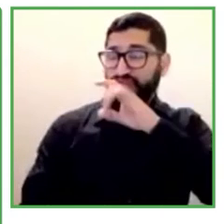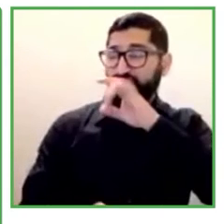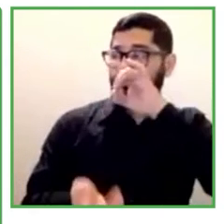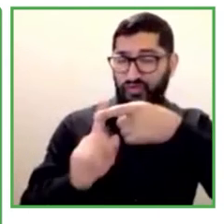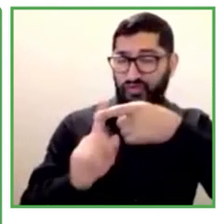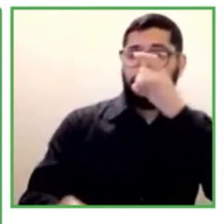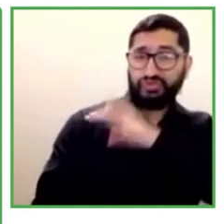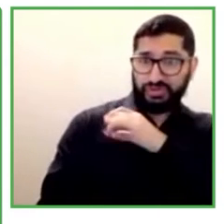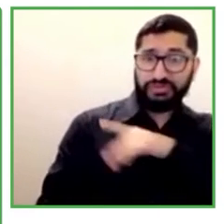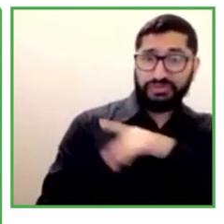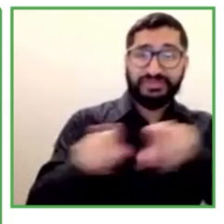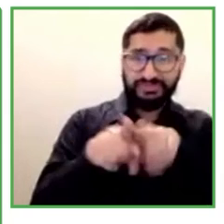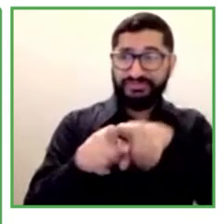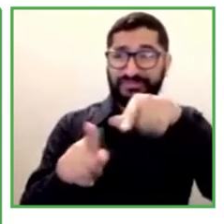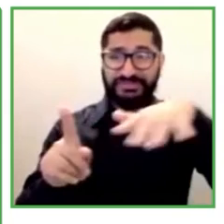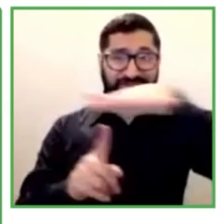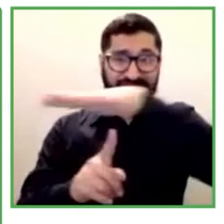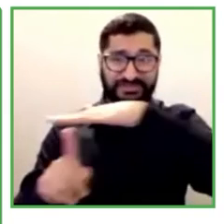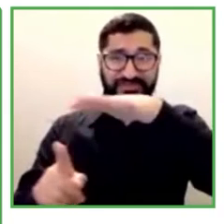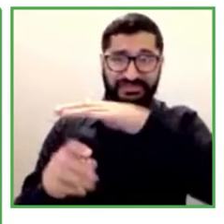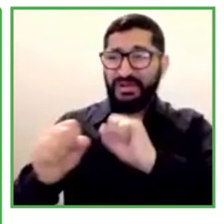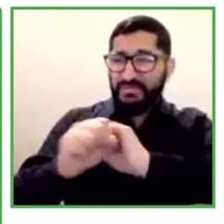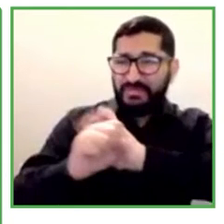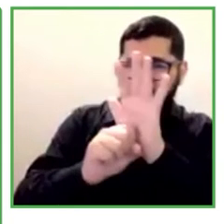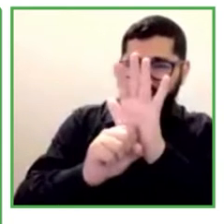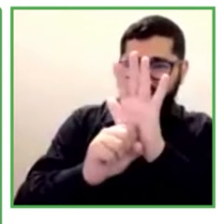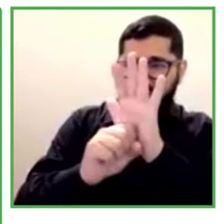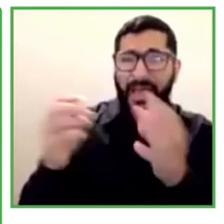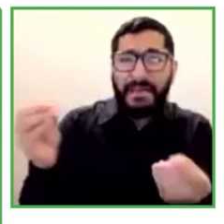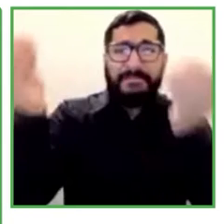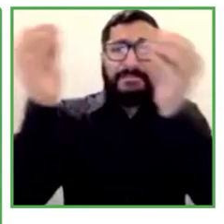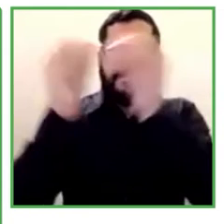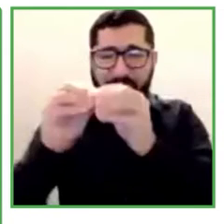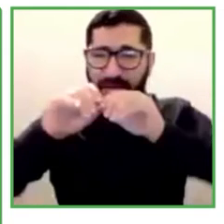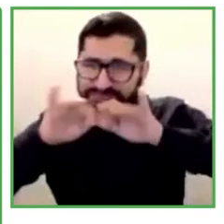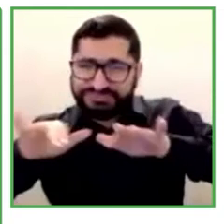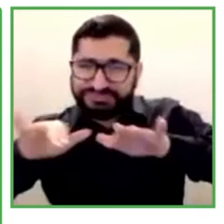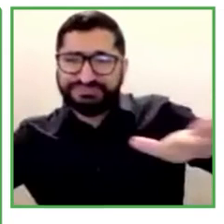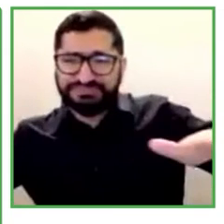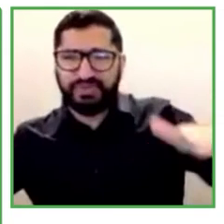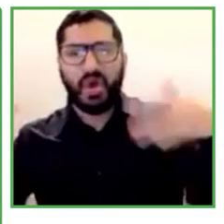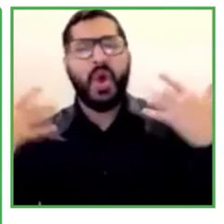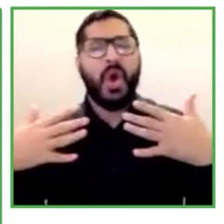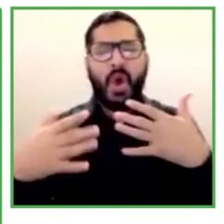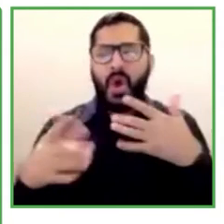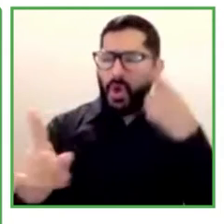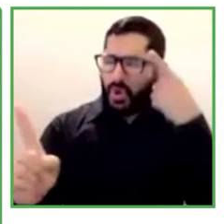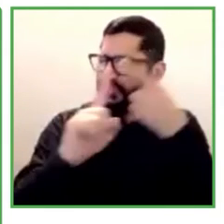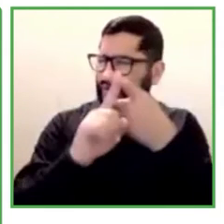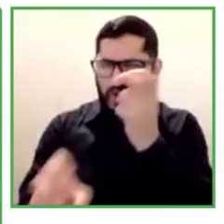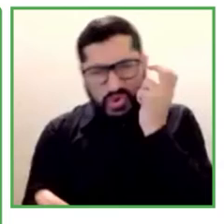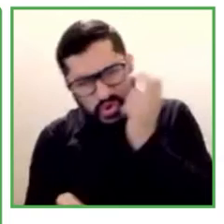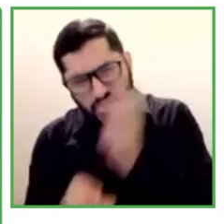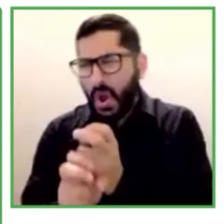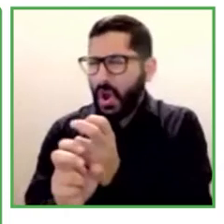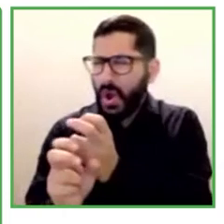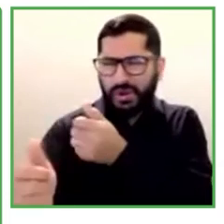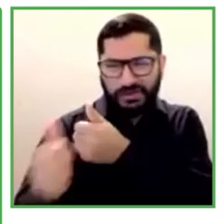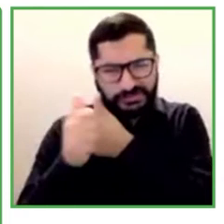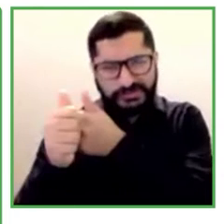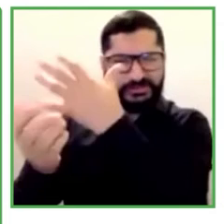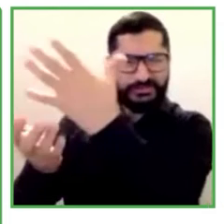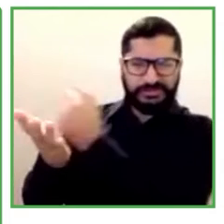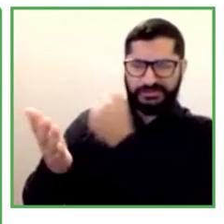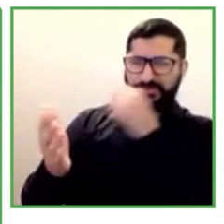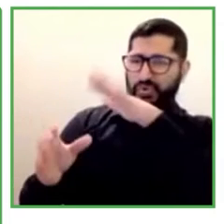lo duro, lo desafiante que ha sido para los países, y donde nosotros básicamente como banco nos enfocamos a